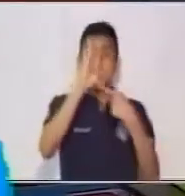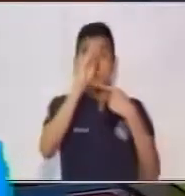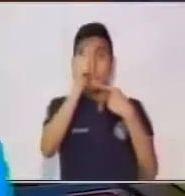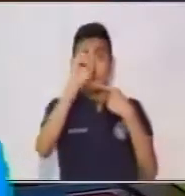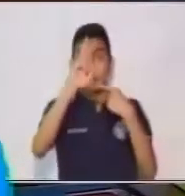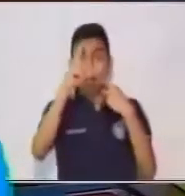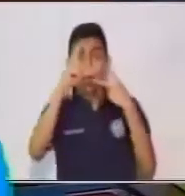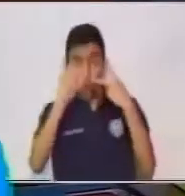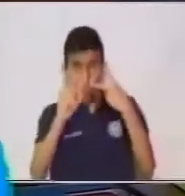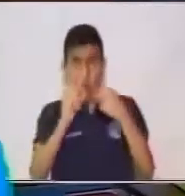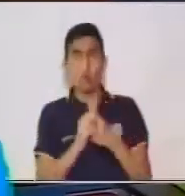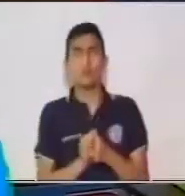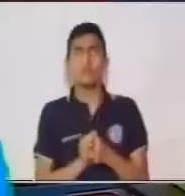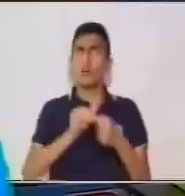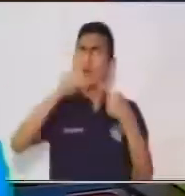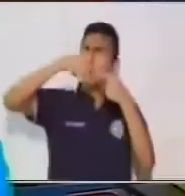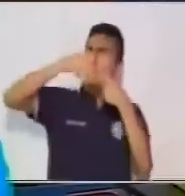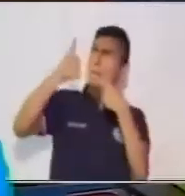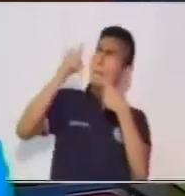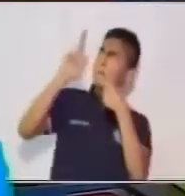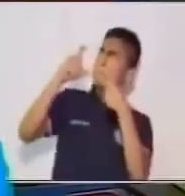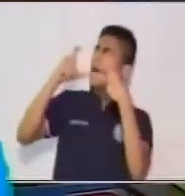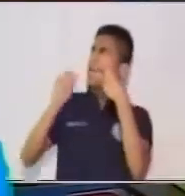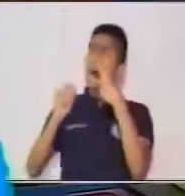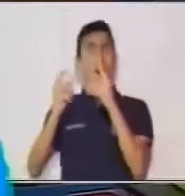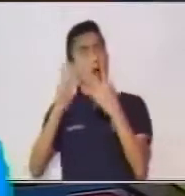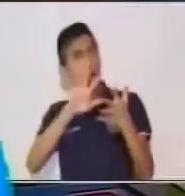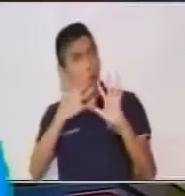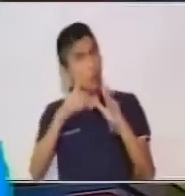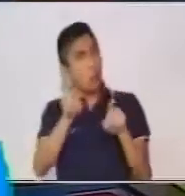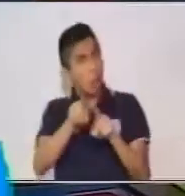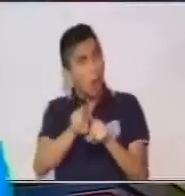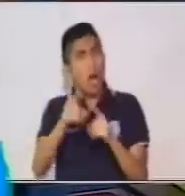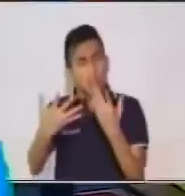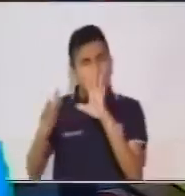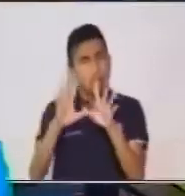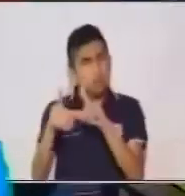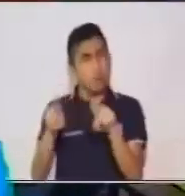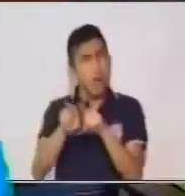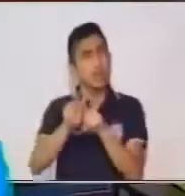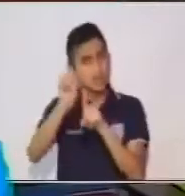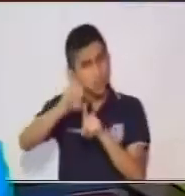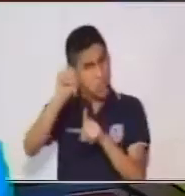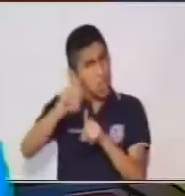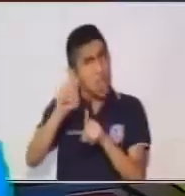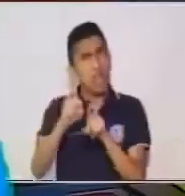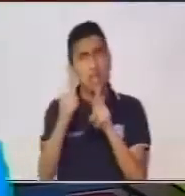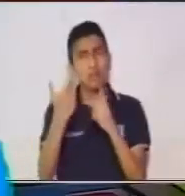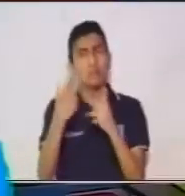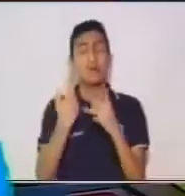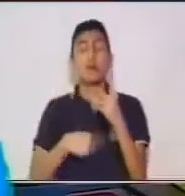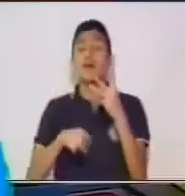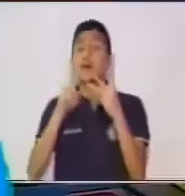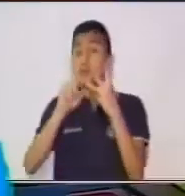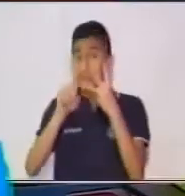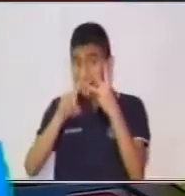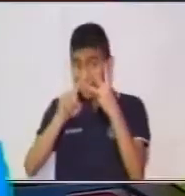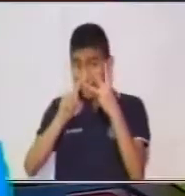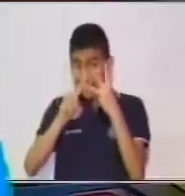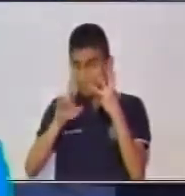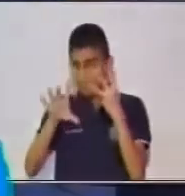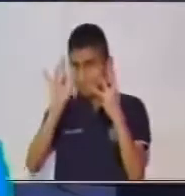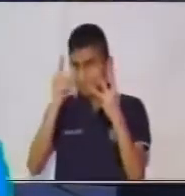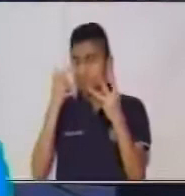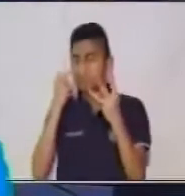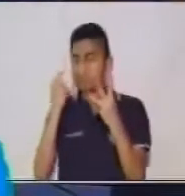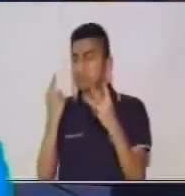barco, marco. ¡Excelente! ¡Sí riman! Vamos nuevamente